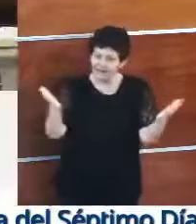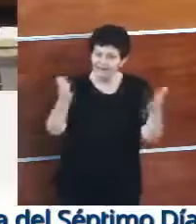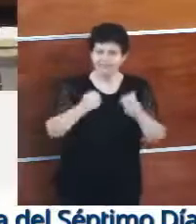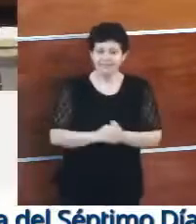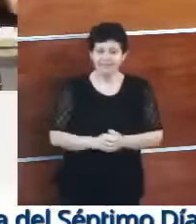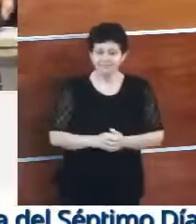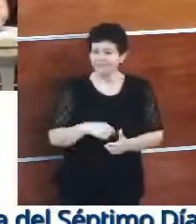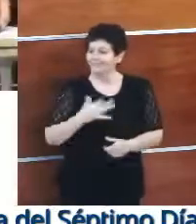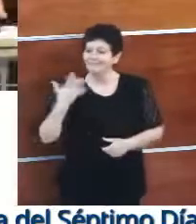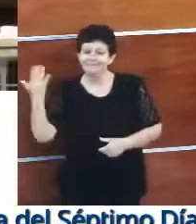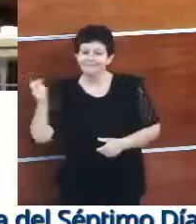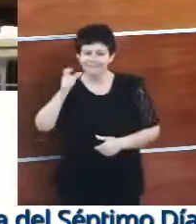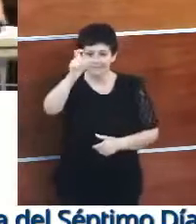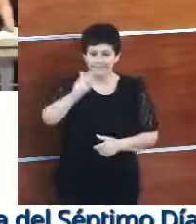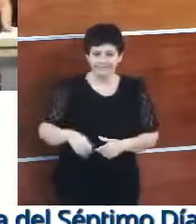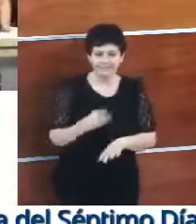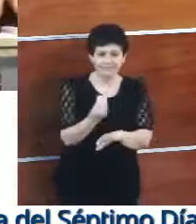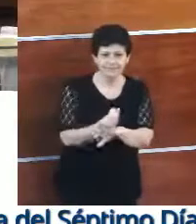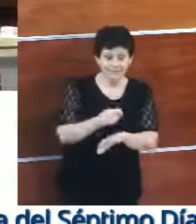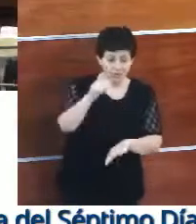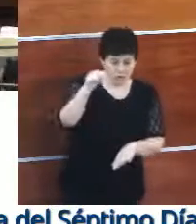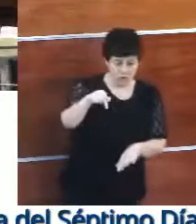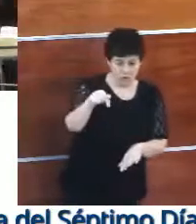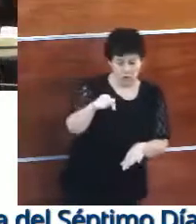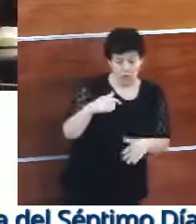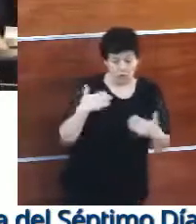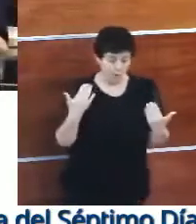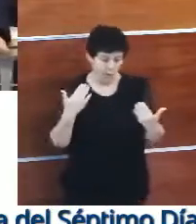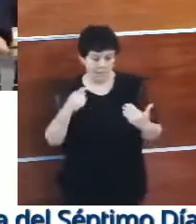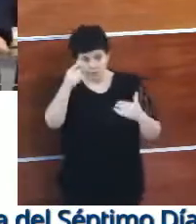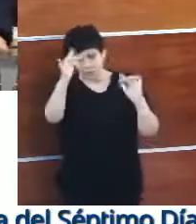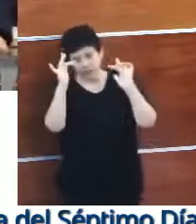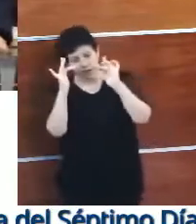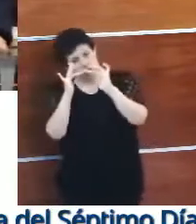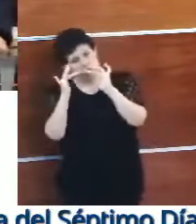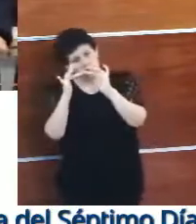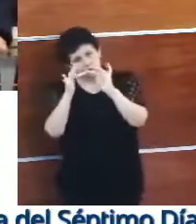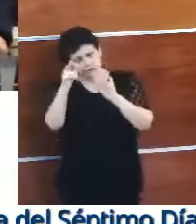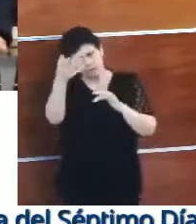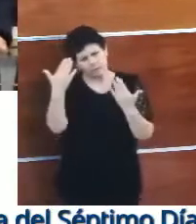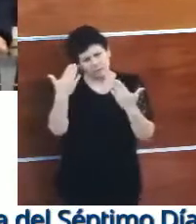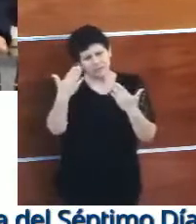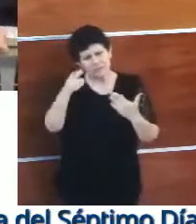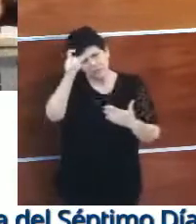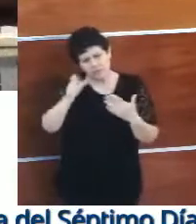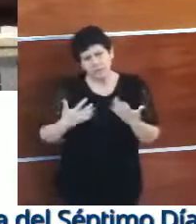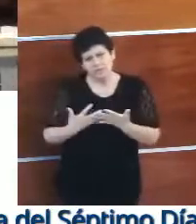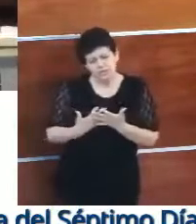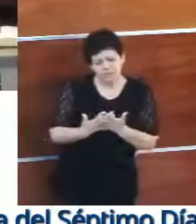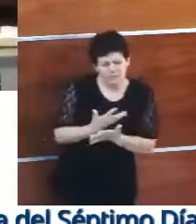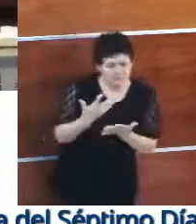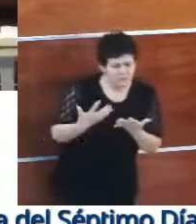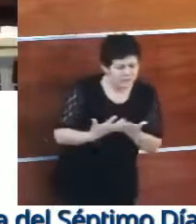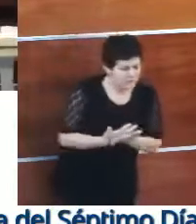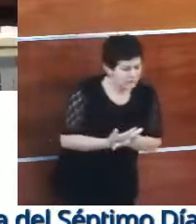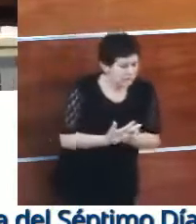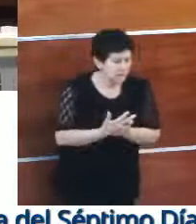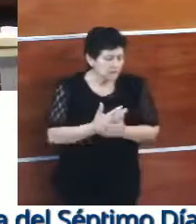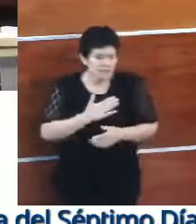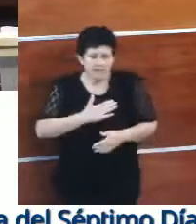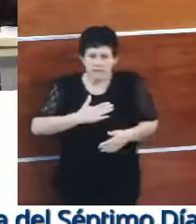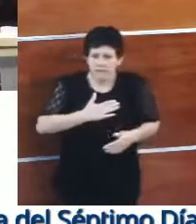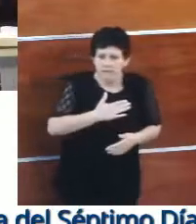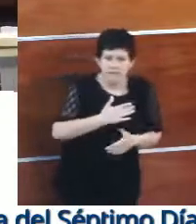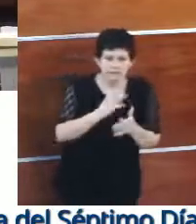¿Cuántos de los que estamos aquí, o tal vez hoy estoy hablando a alguien que está en la web, que está sufriendo, que está necesitando experimentar